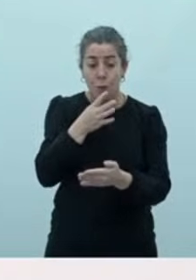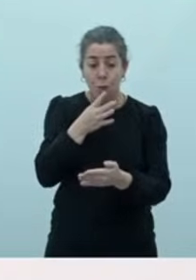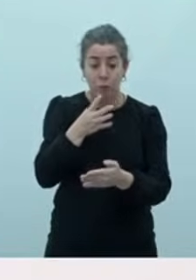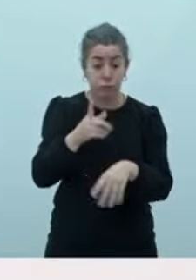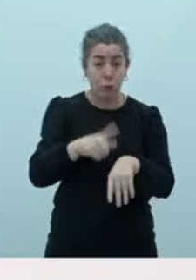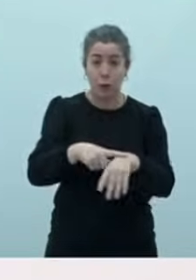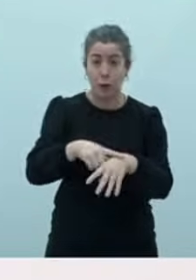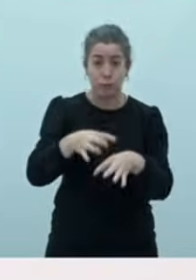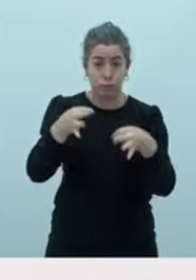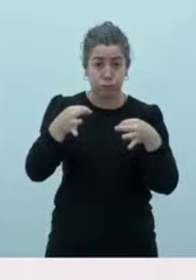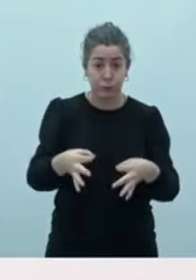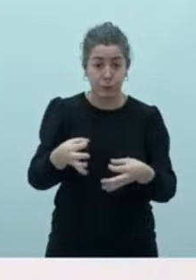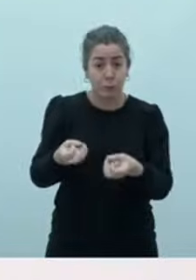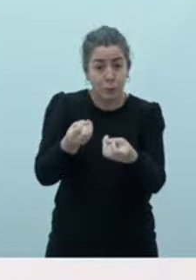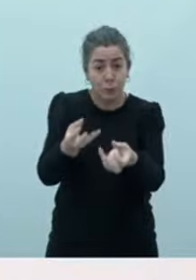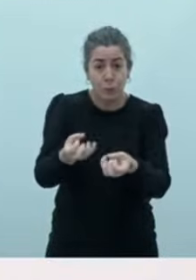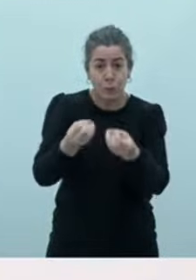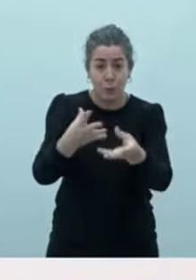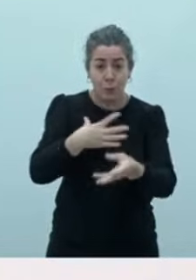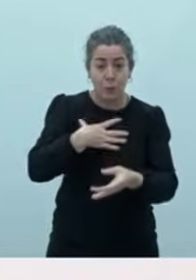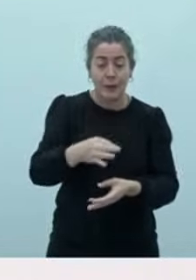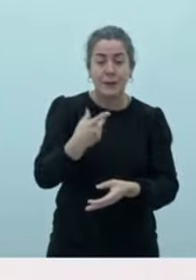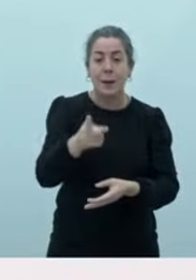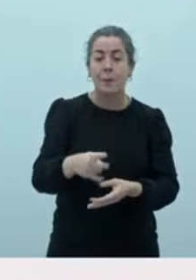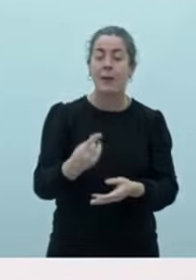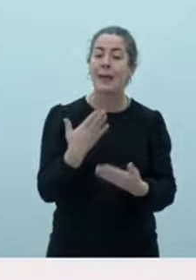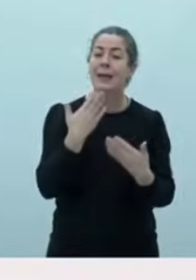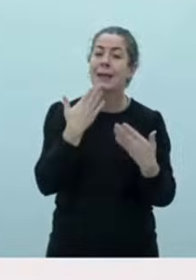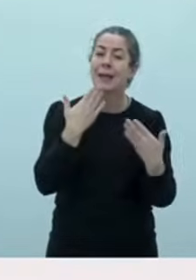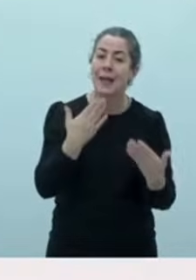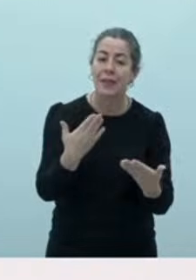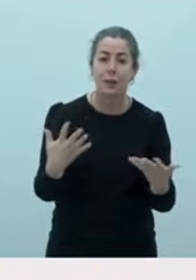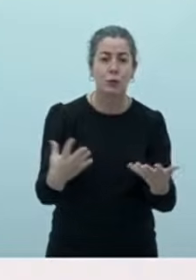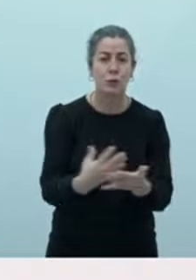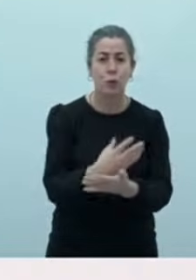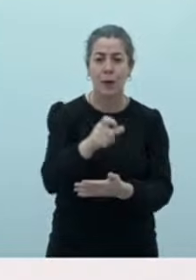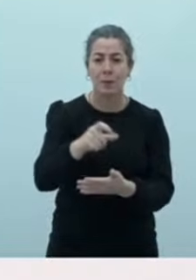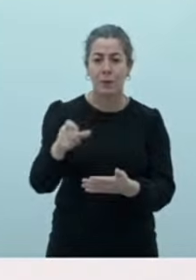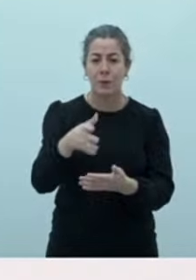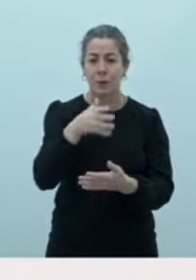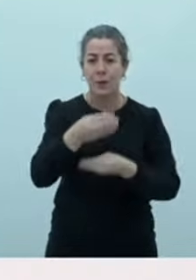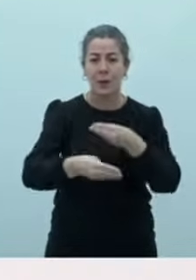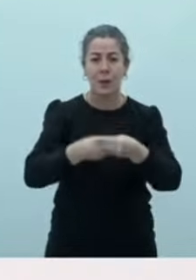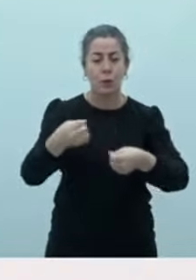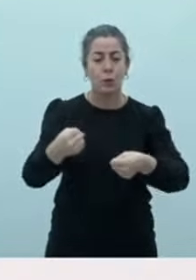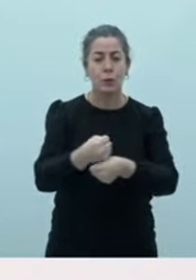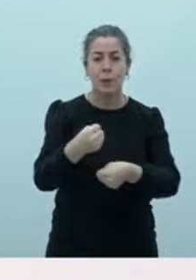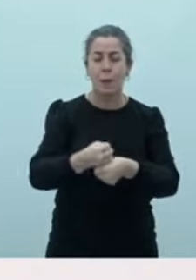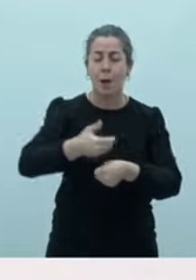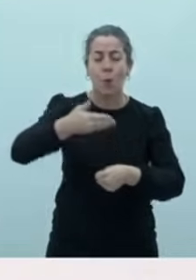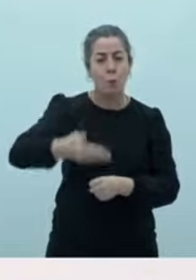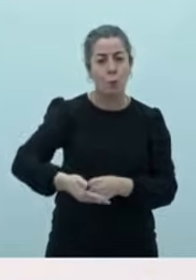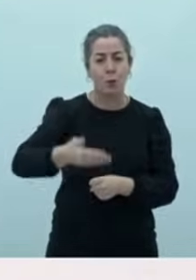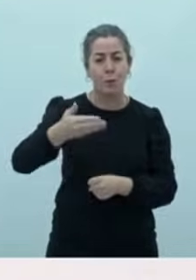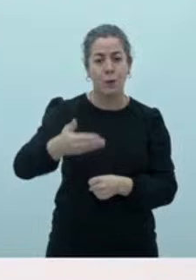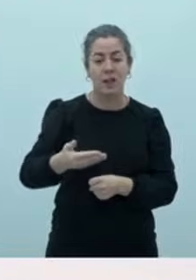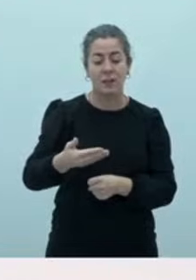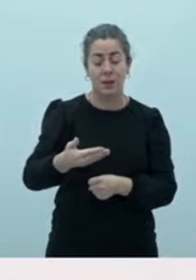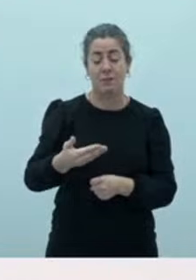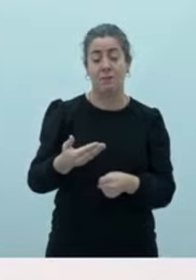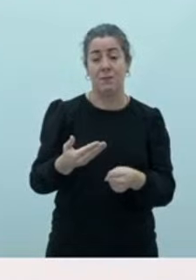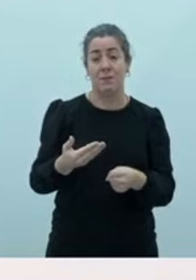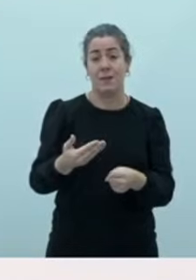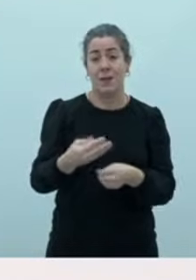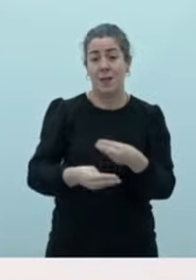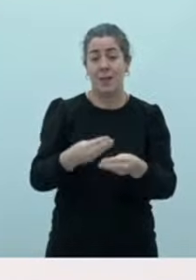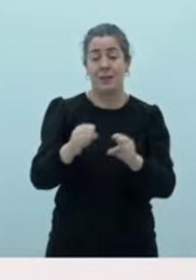real. Agradecer a todas las personas que están realizando una importante labor, una labor en defensa de esos valores